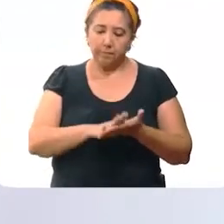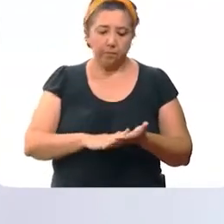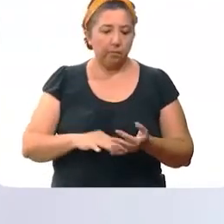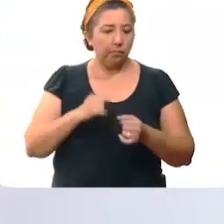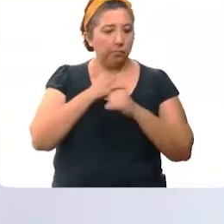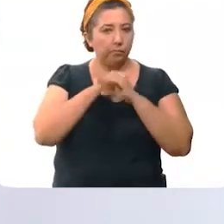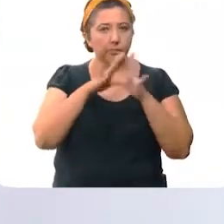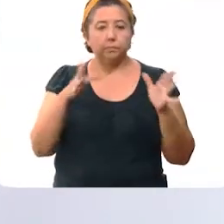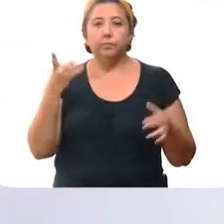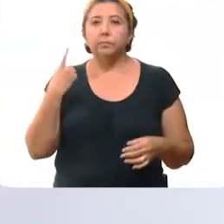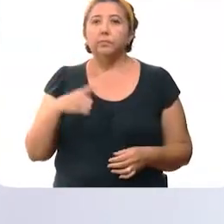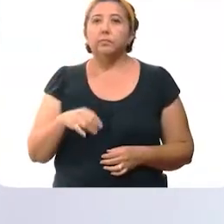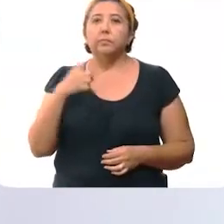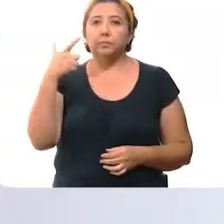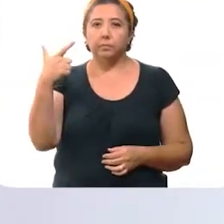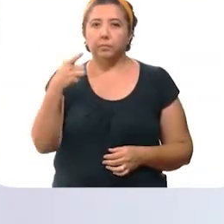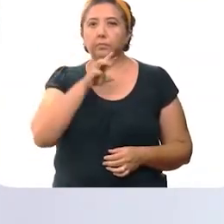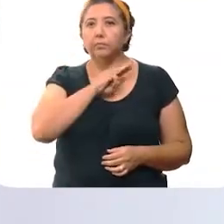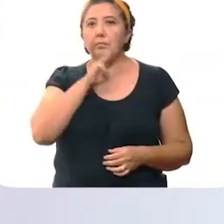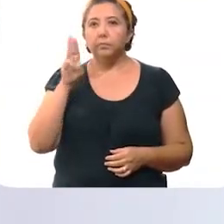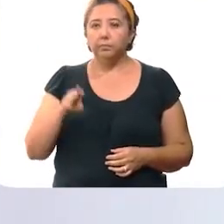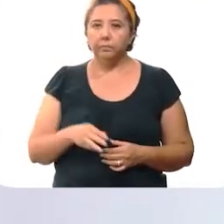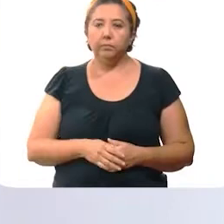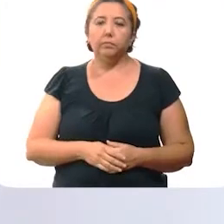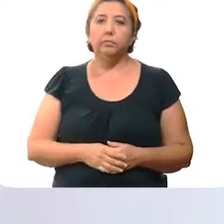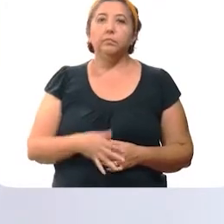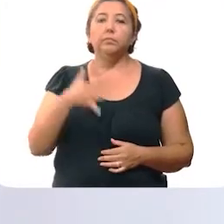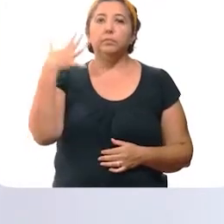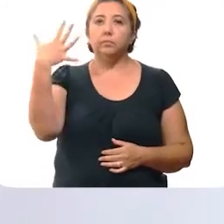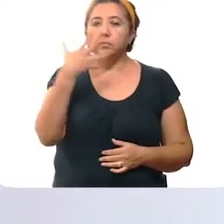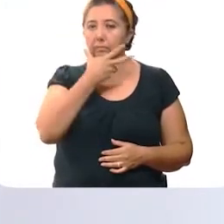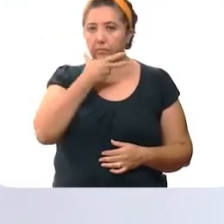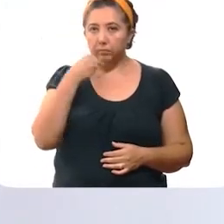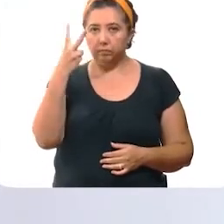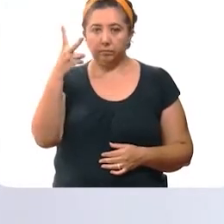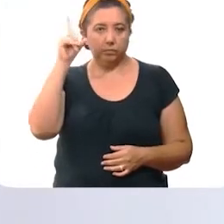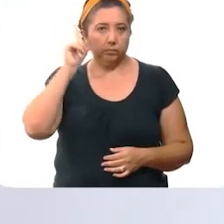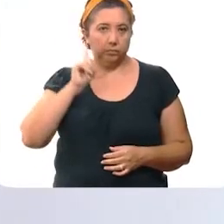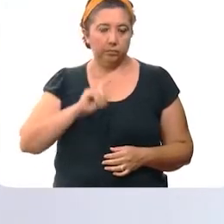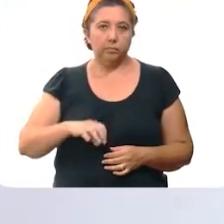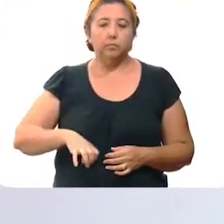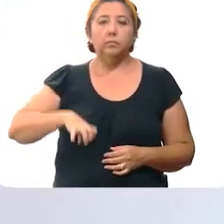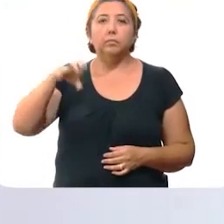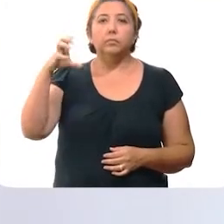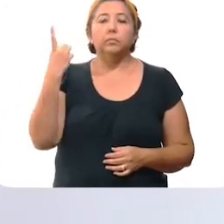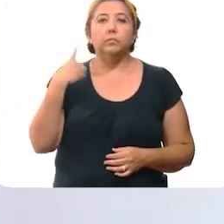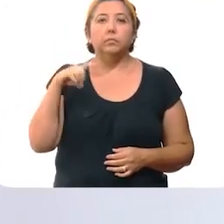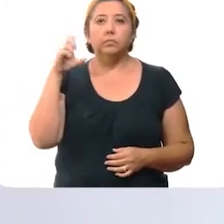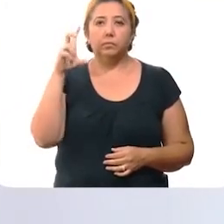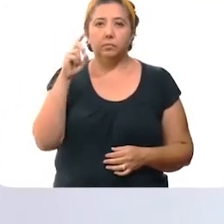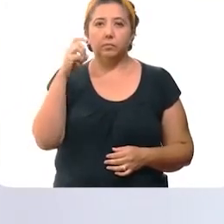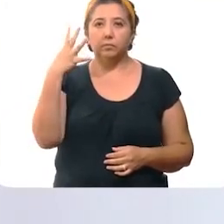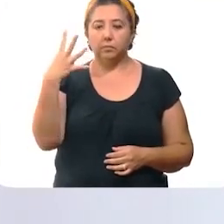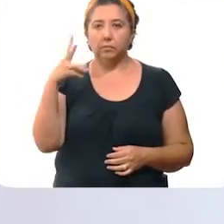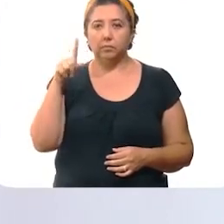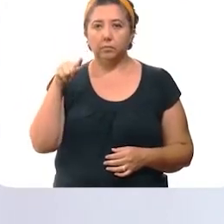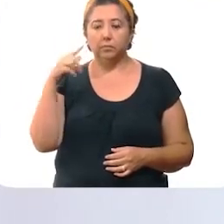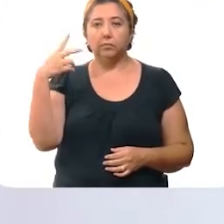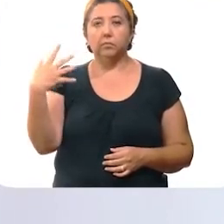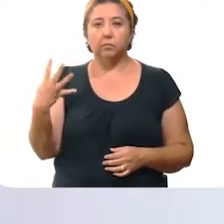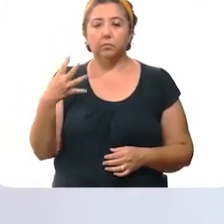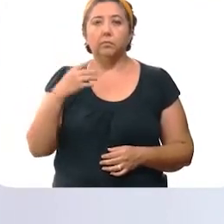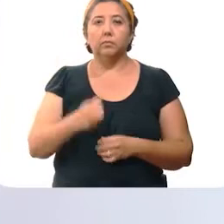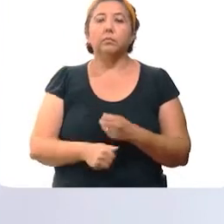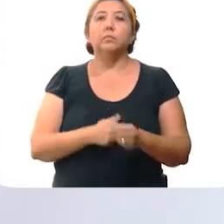Lamentablemente en este parte médico informamos de 7 fallecimientos. Son 5 hombres y 2 mujeres, de un rango de edad de 34 a